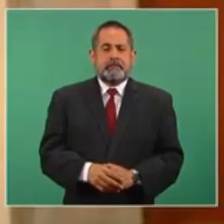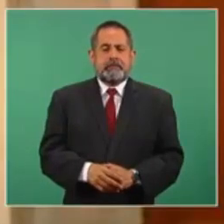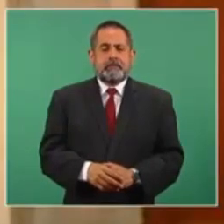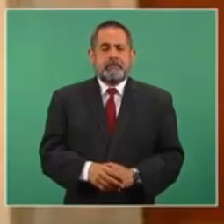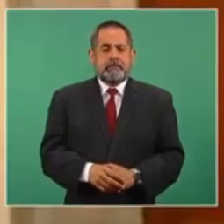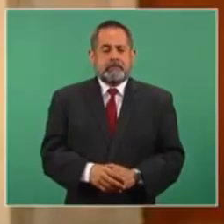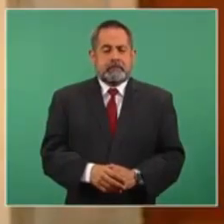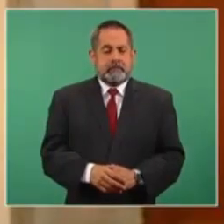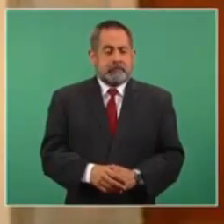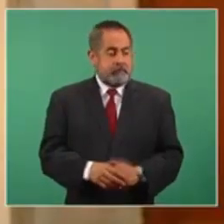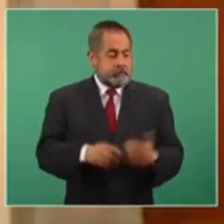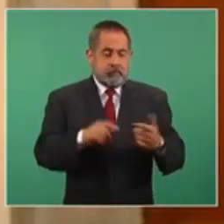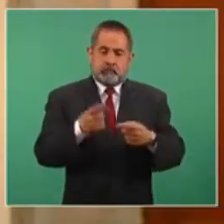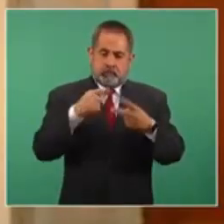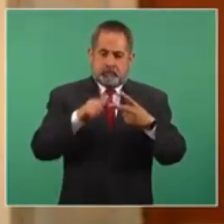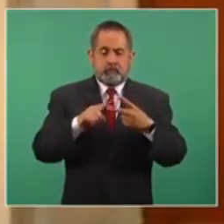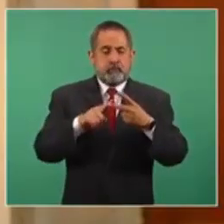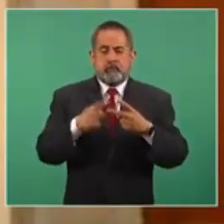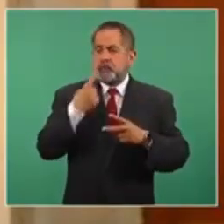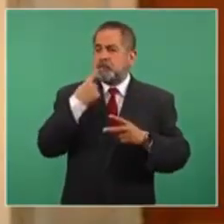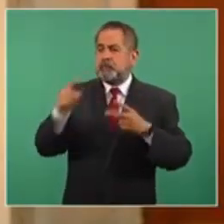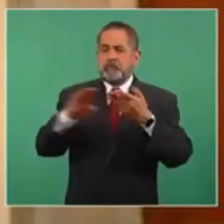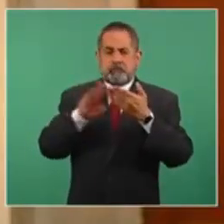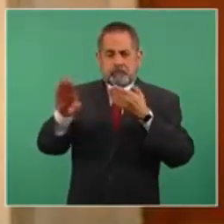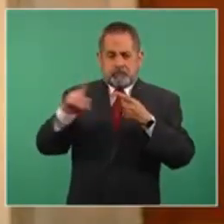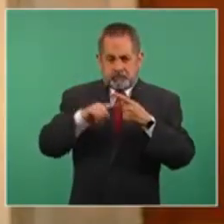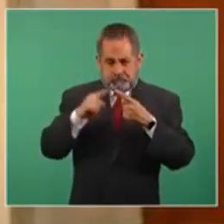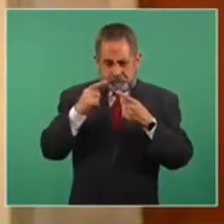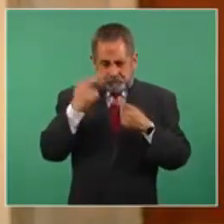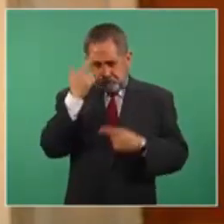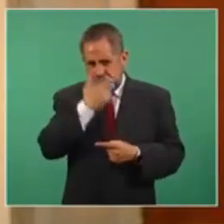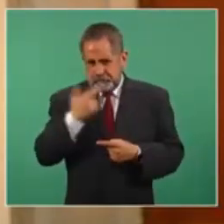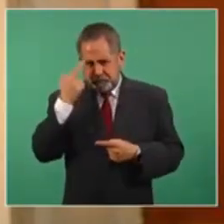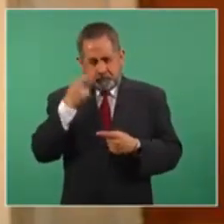En el amparo directo de revisión